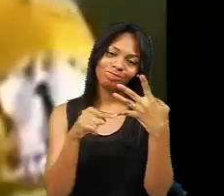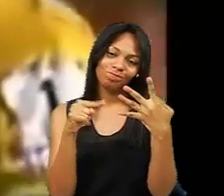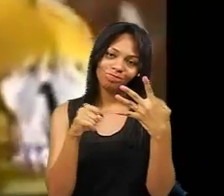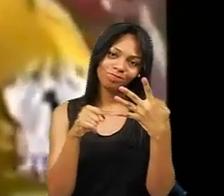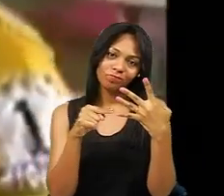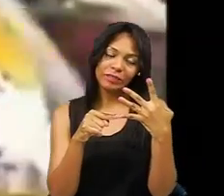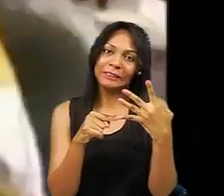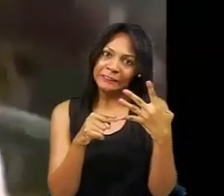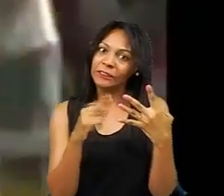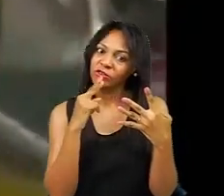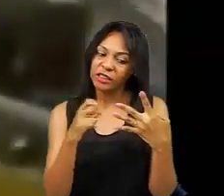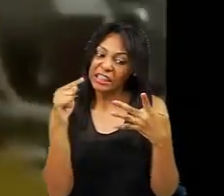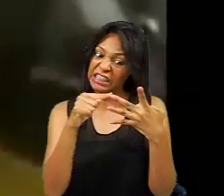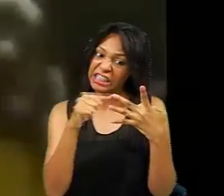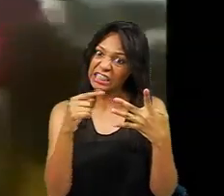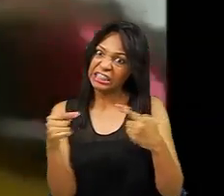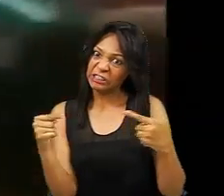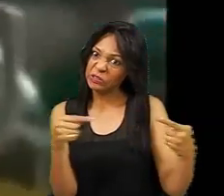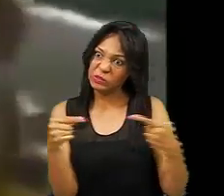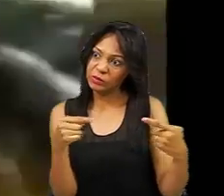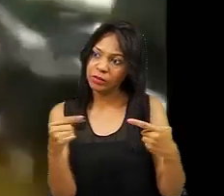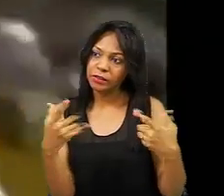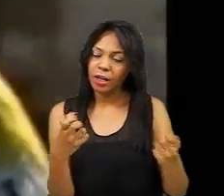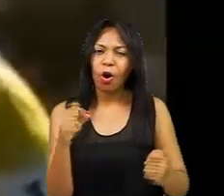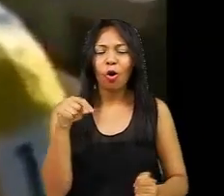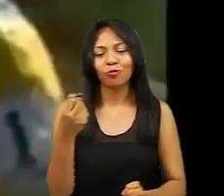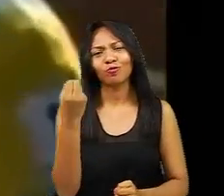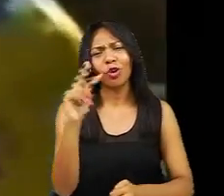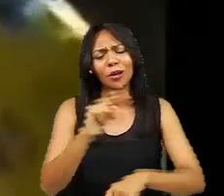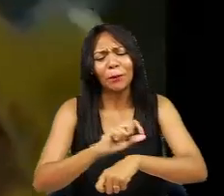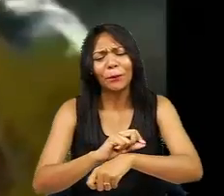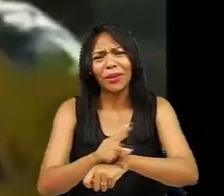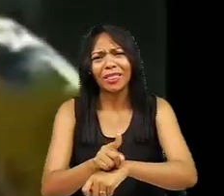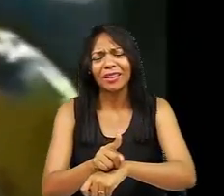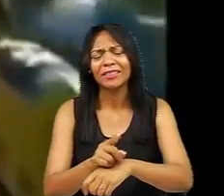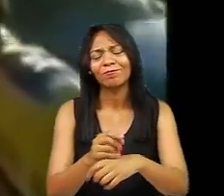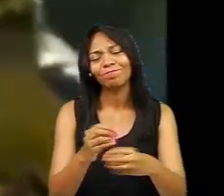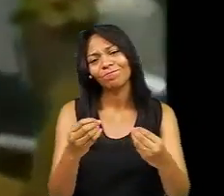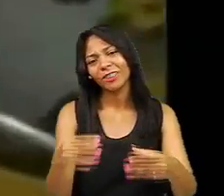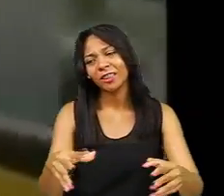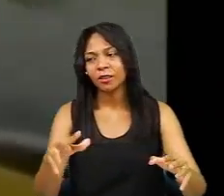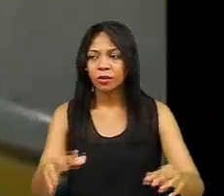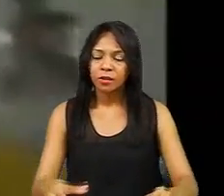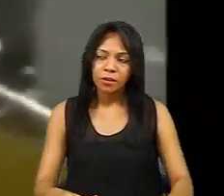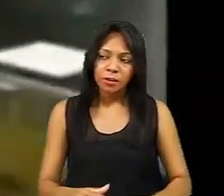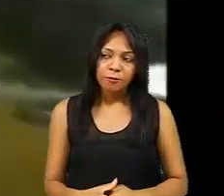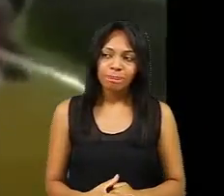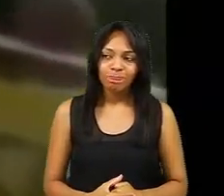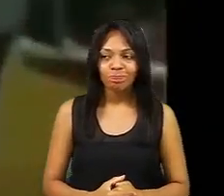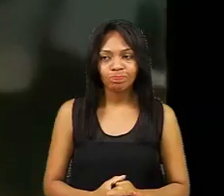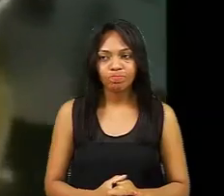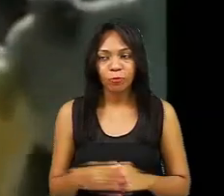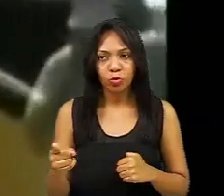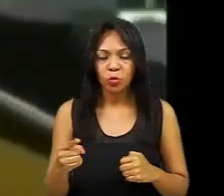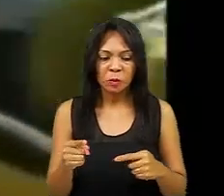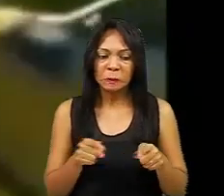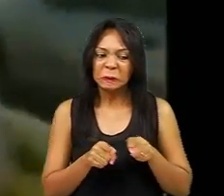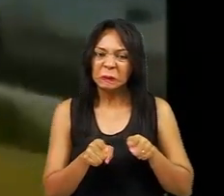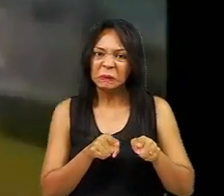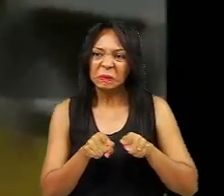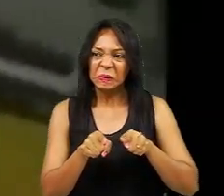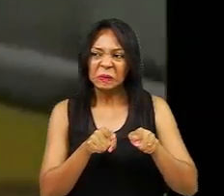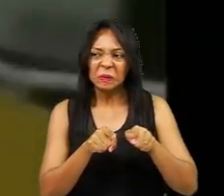complicado del Tour. Pero perdió hoy 12 segundos el Nairo Quintana. Allí el coequipero de Christopher Froome está en